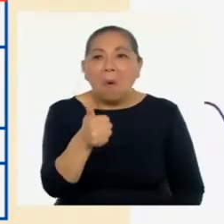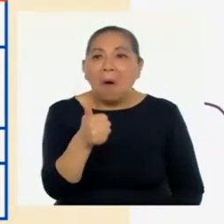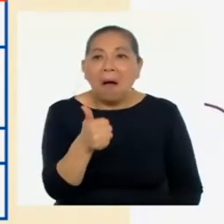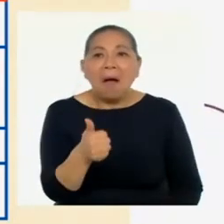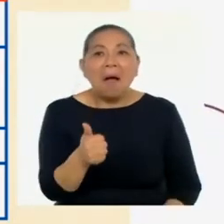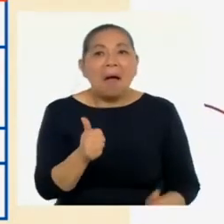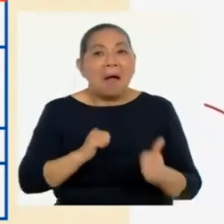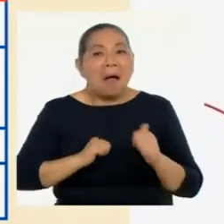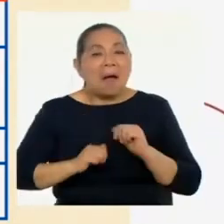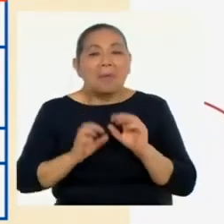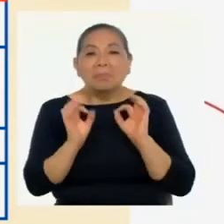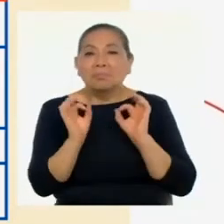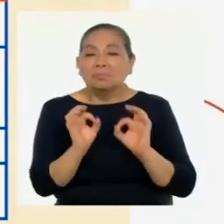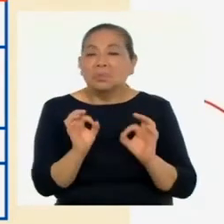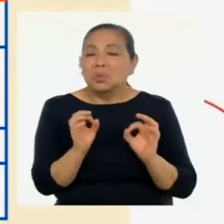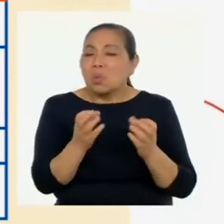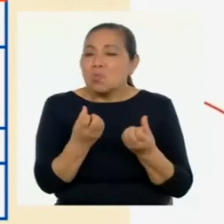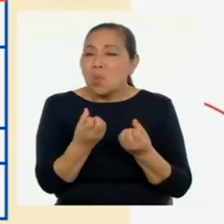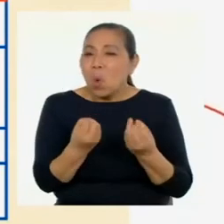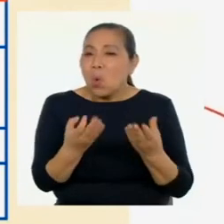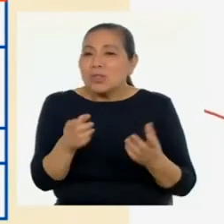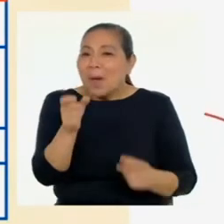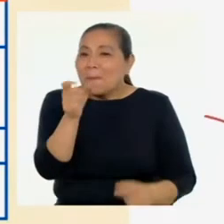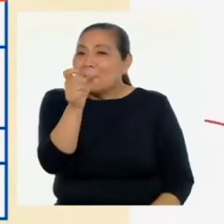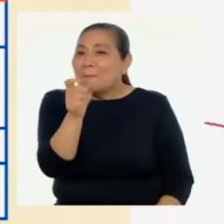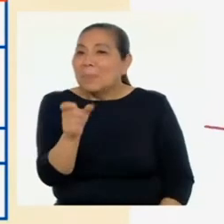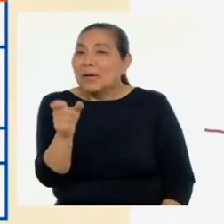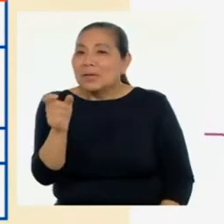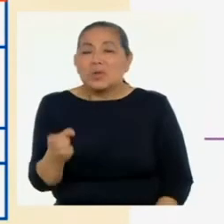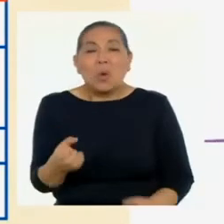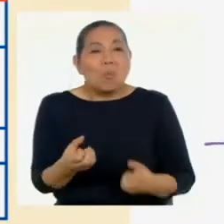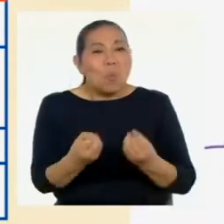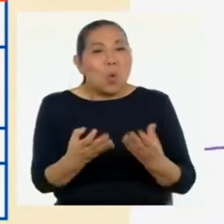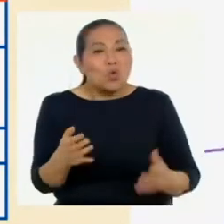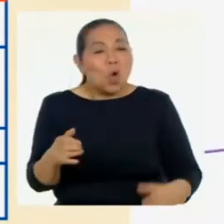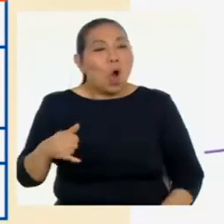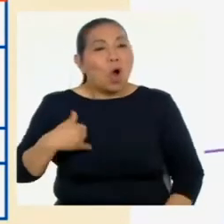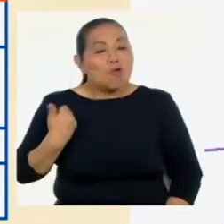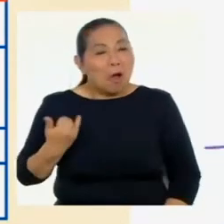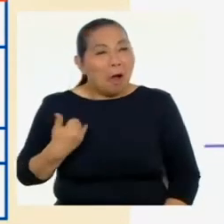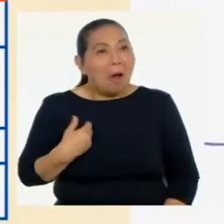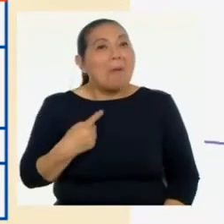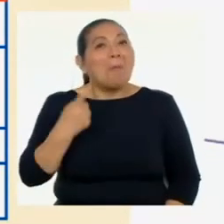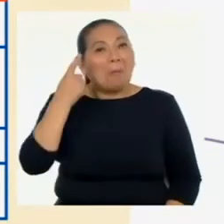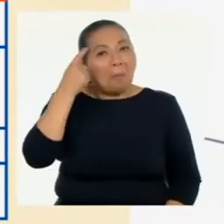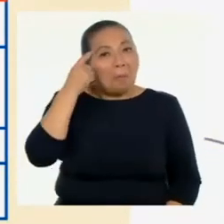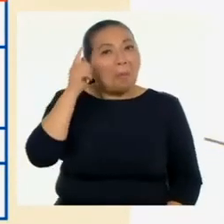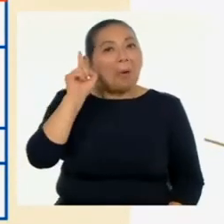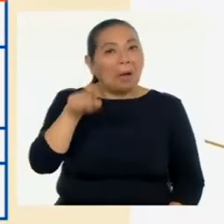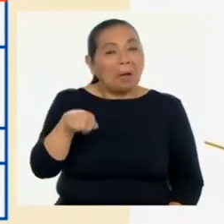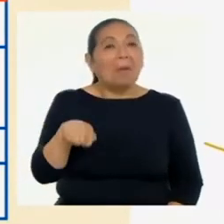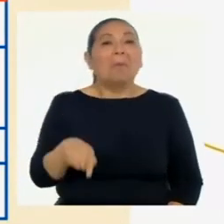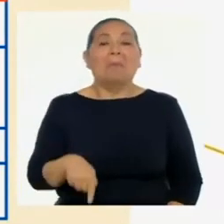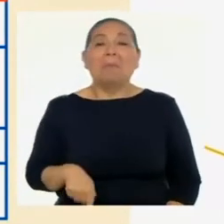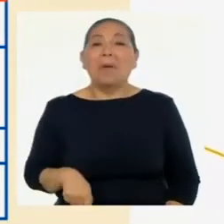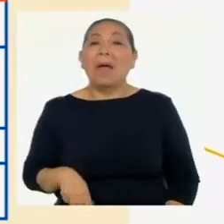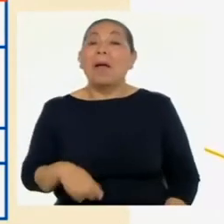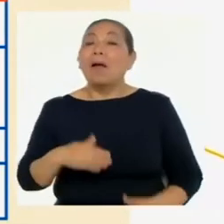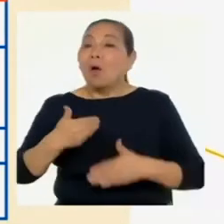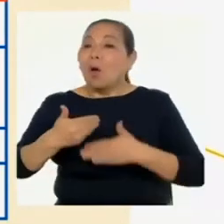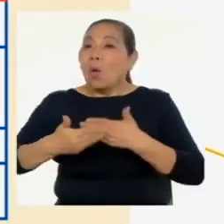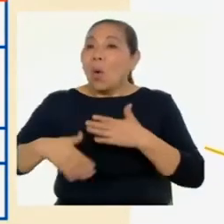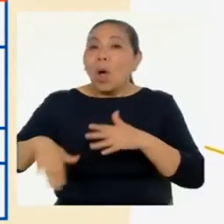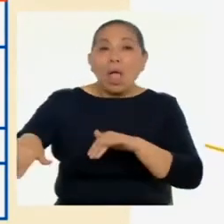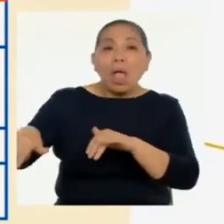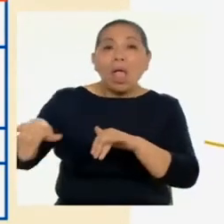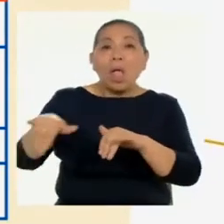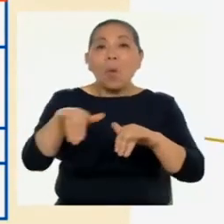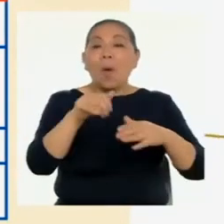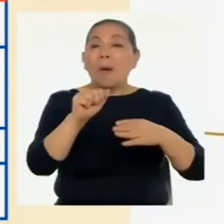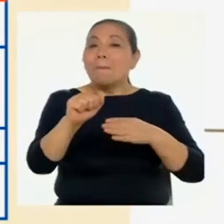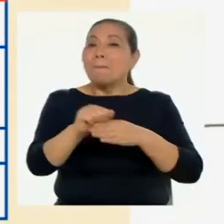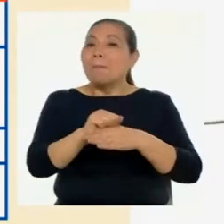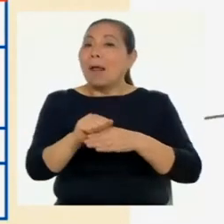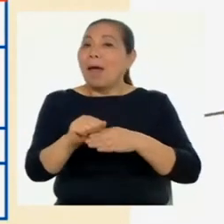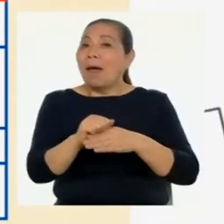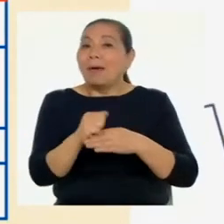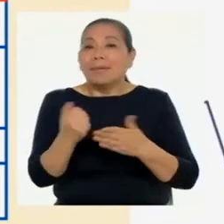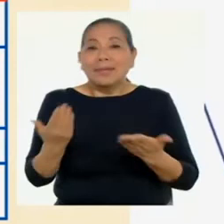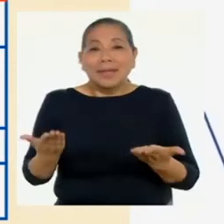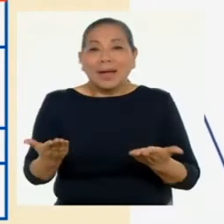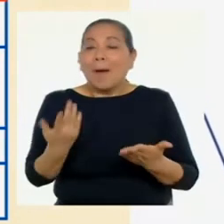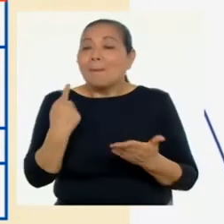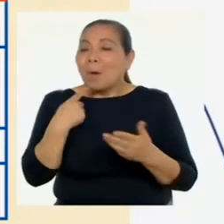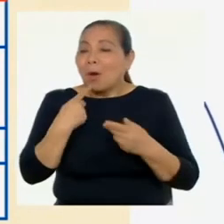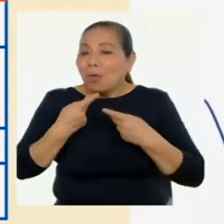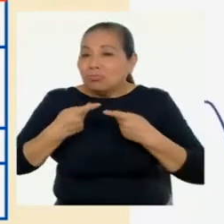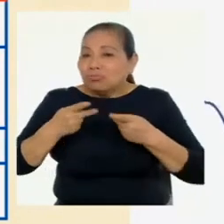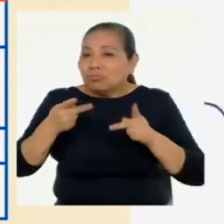Es una actividad que realizan muchas personas, muchos jóvenes, así que contribuirá a generar una práctica